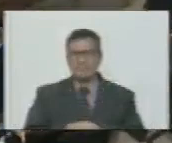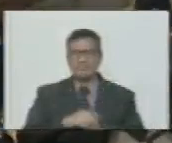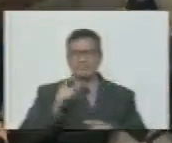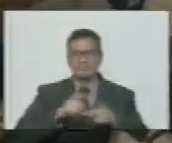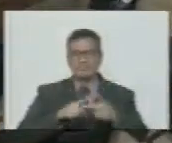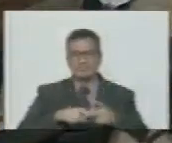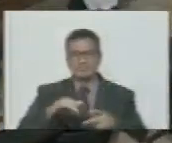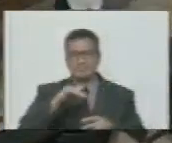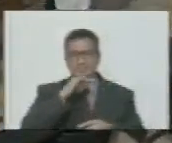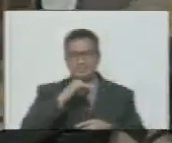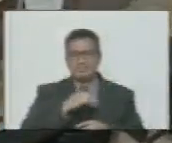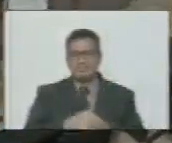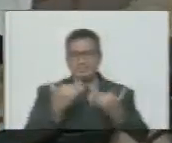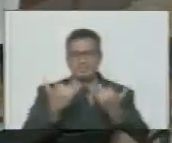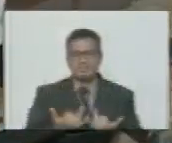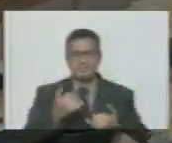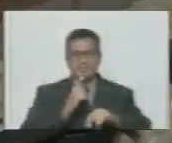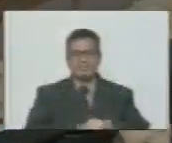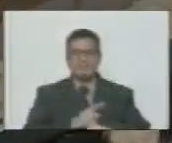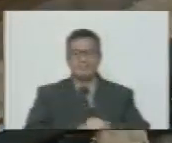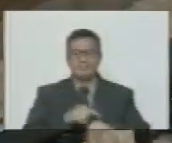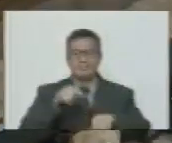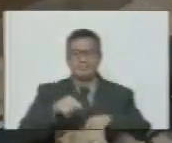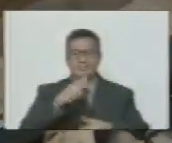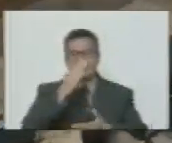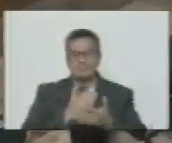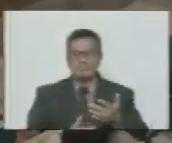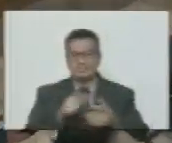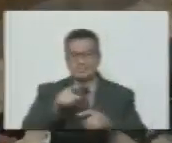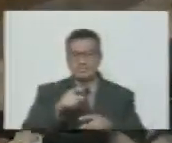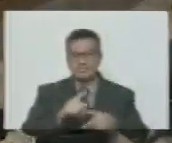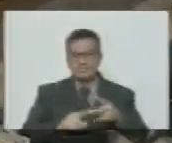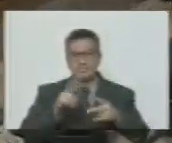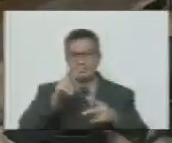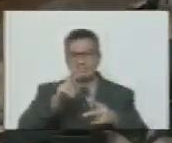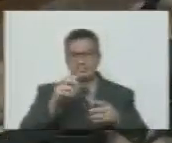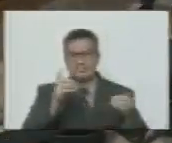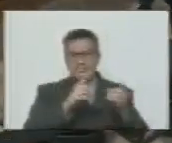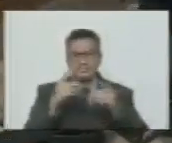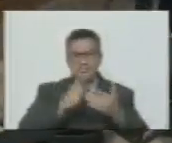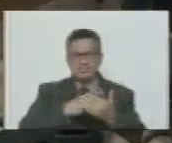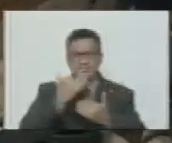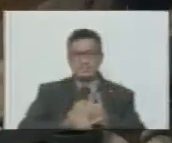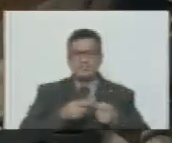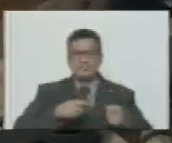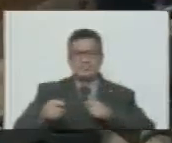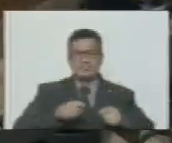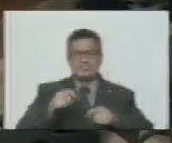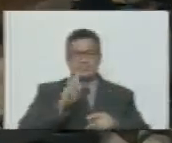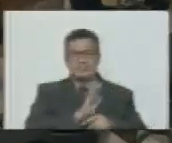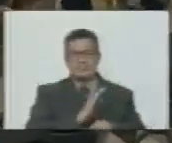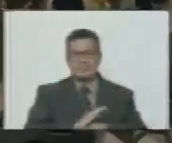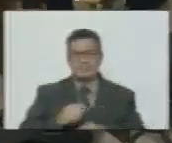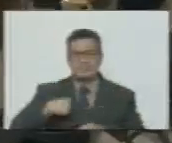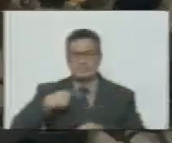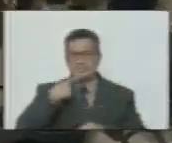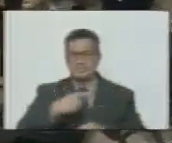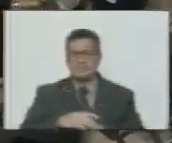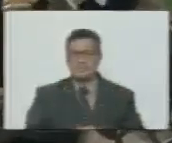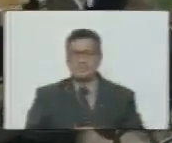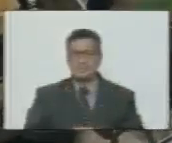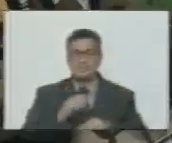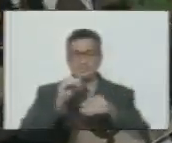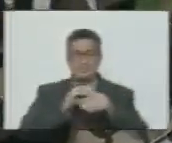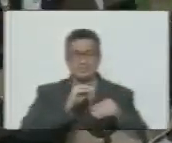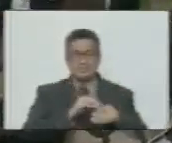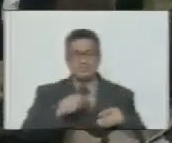años. Esto es lo que ha sido noticia. Hasta el momento ha quedado a mitad esta segunda discusión del proyecto de ley de la actividad aseguradora y ha